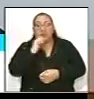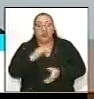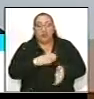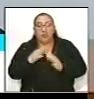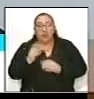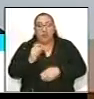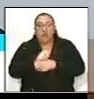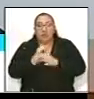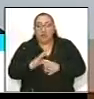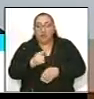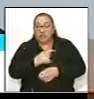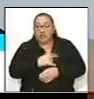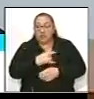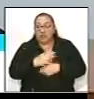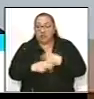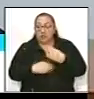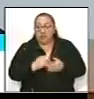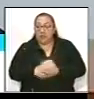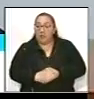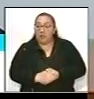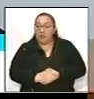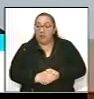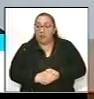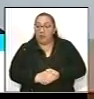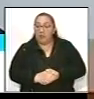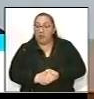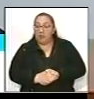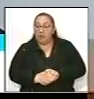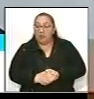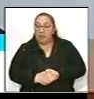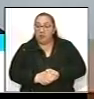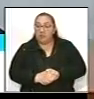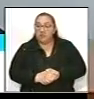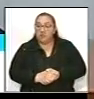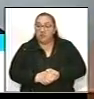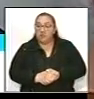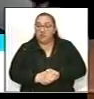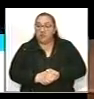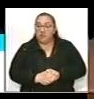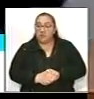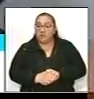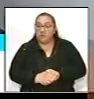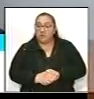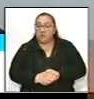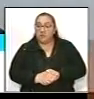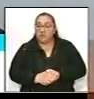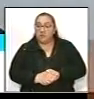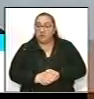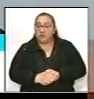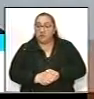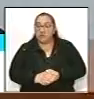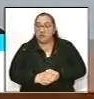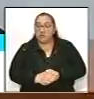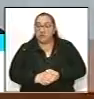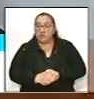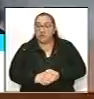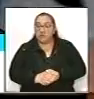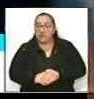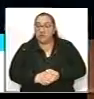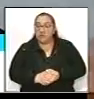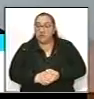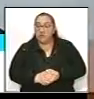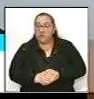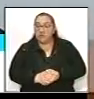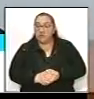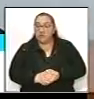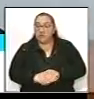los chicos en las universidades nacionales, ¿no? Sin embargo, se tendría que dar una subvención económica porque es una reparación de educación, ¿no? Esa